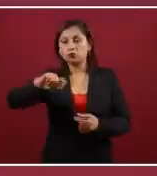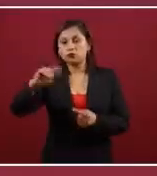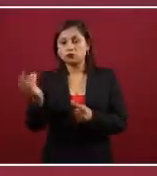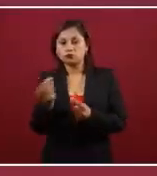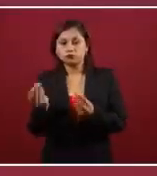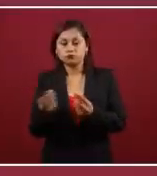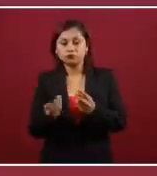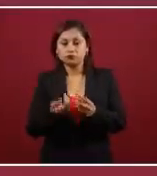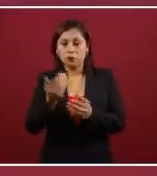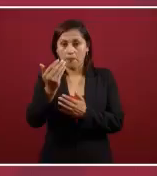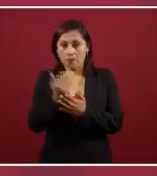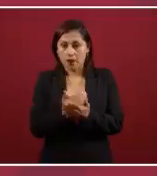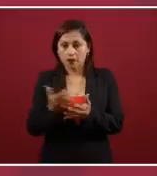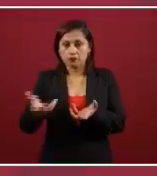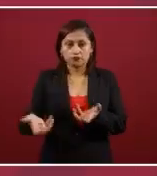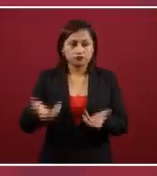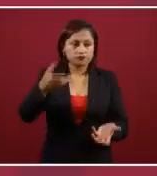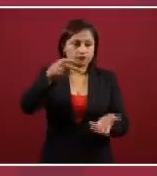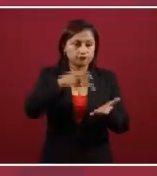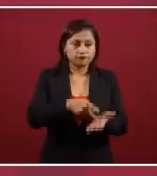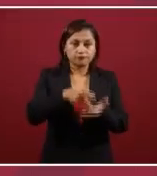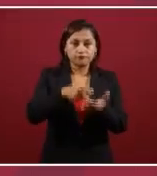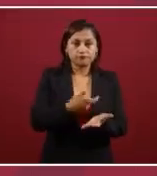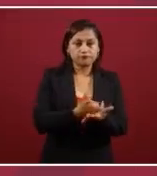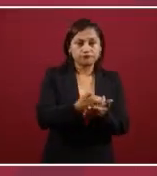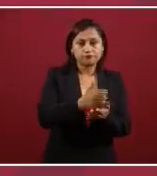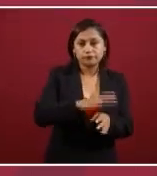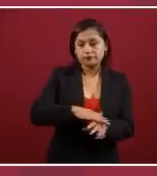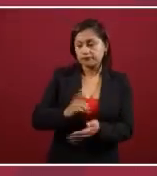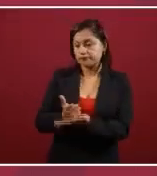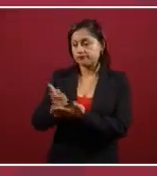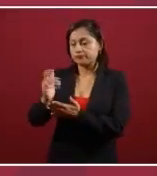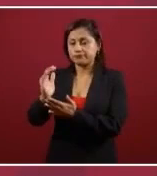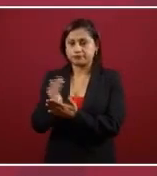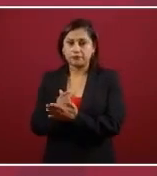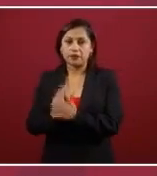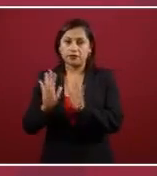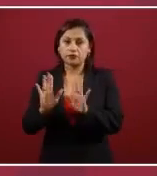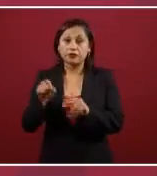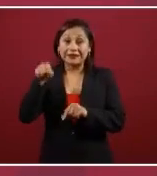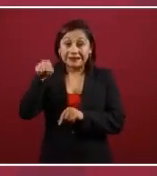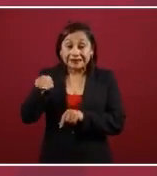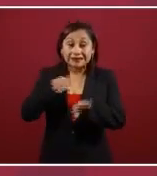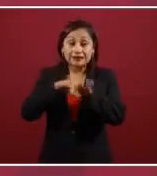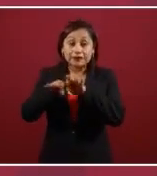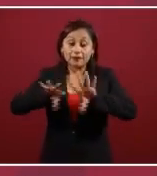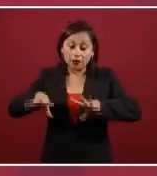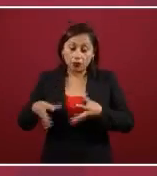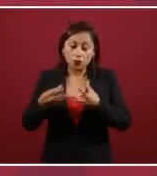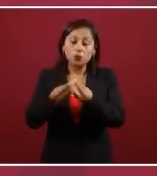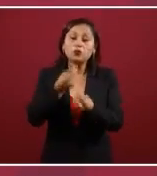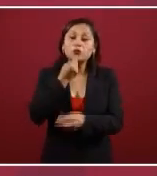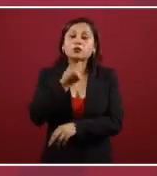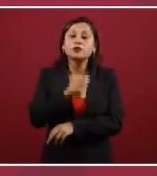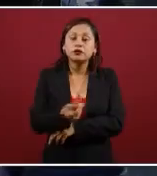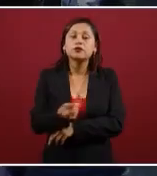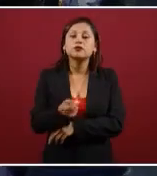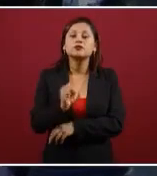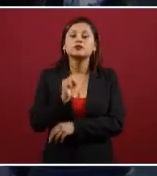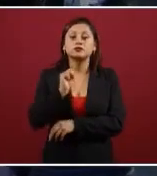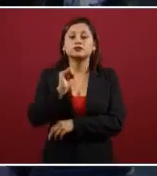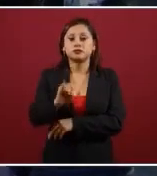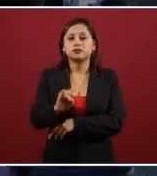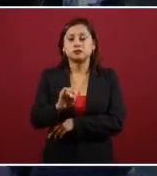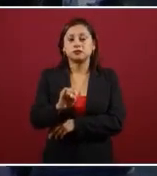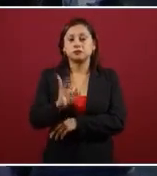Entonces, ahí es donde van los niños también a ayudar. Esos